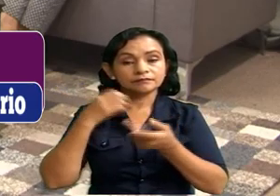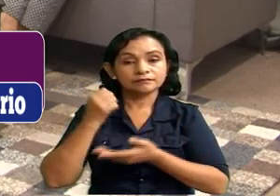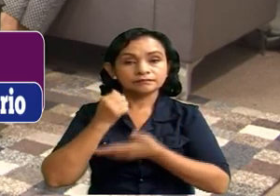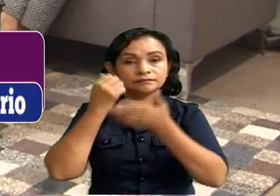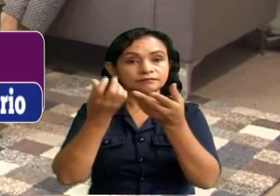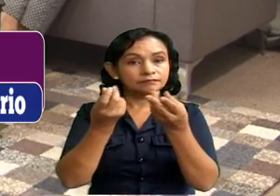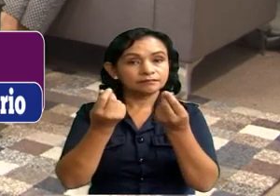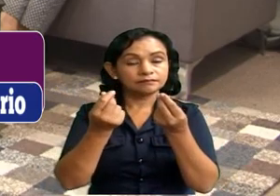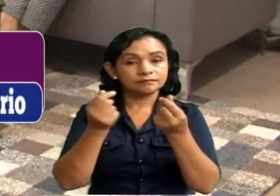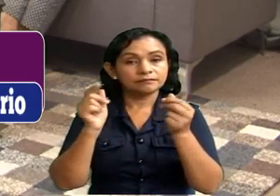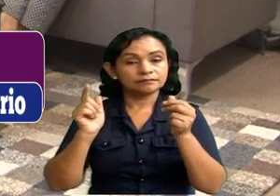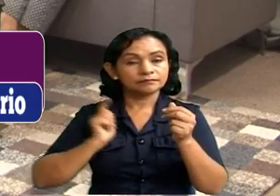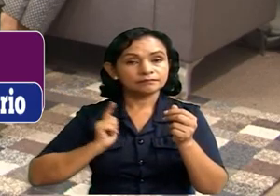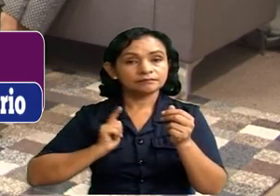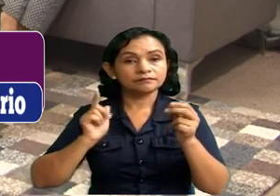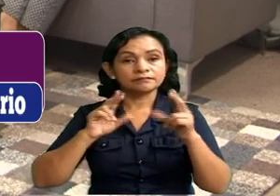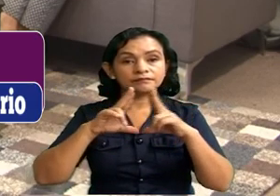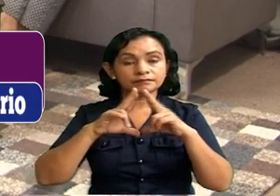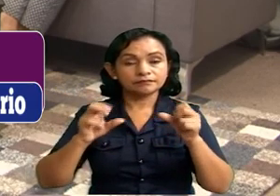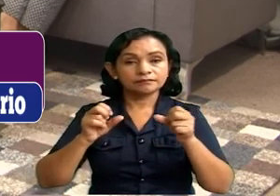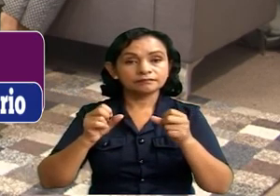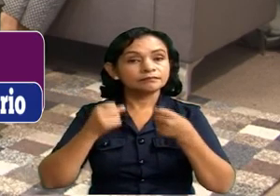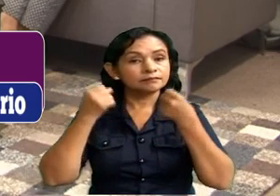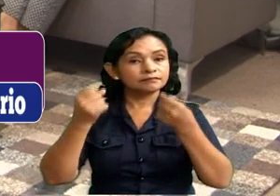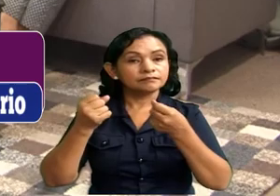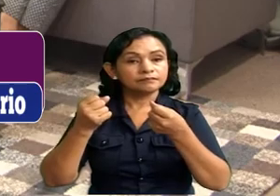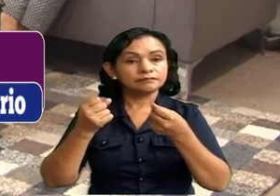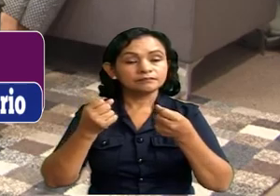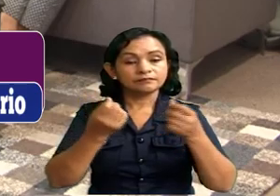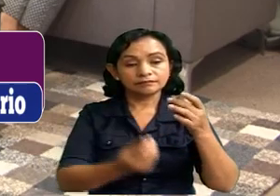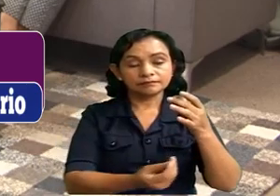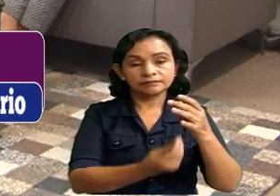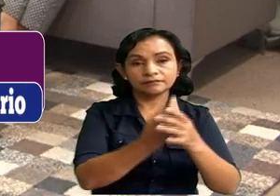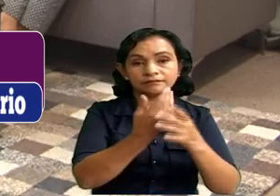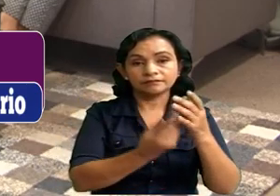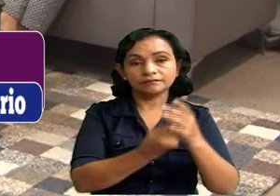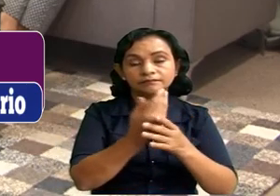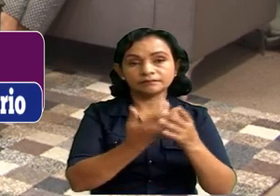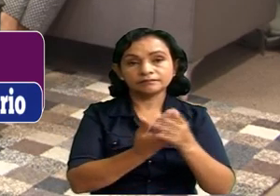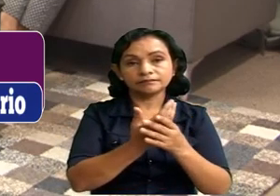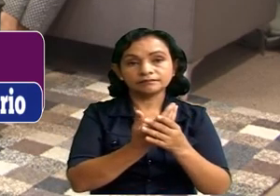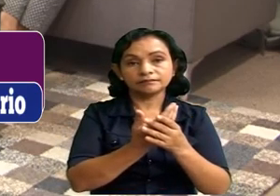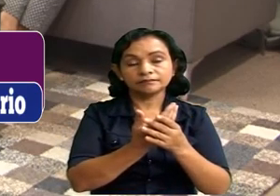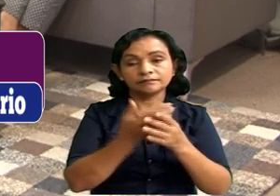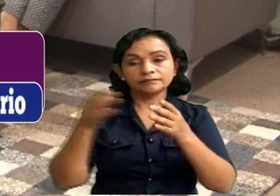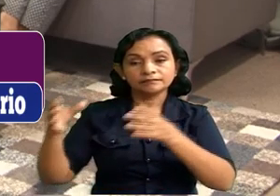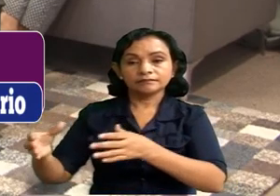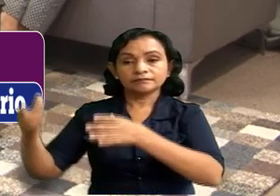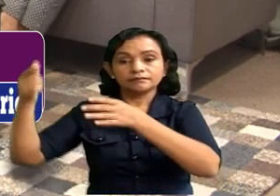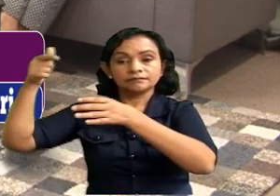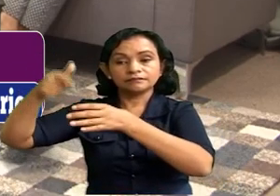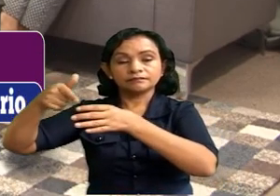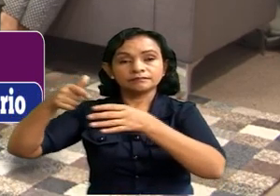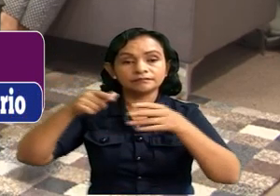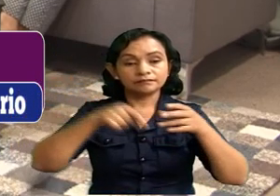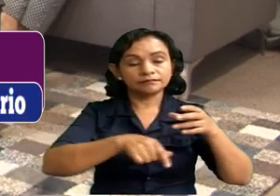¿qué nosotros teníamos en el ALBA? Nuestra fortaleza es la producción agropecuaria. Entonces, ellos nos enviaban petróleo y